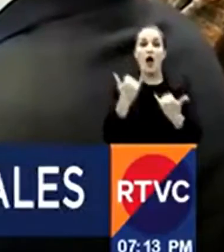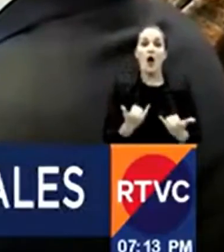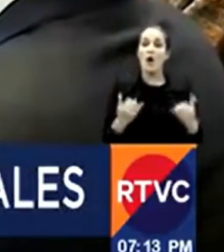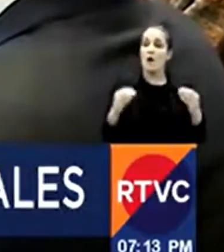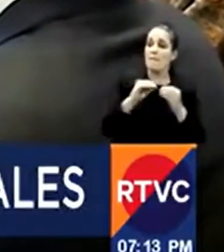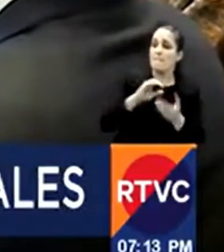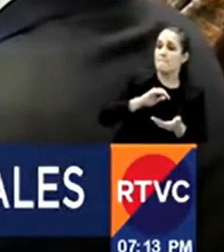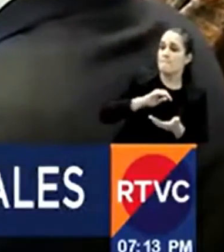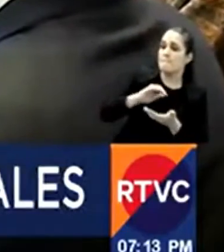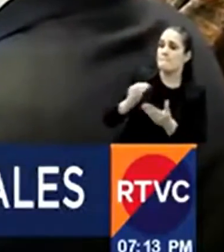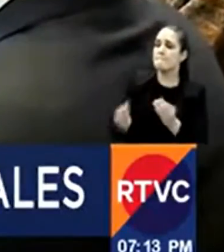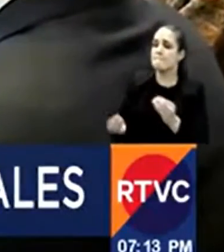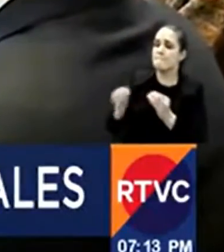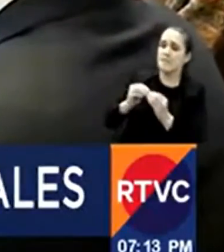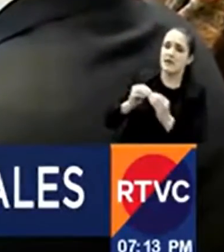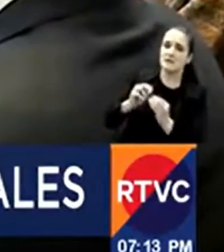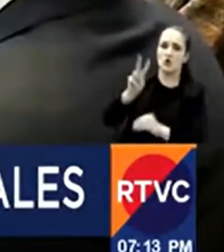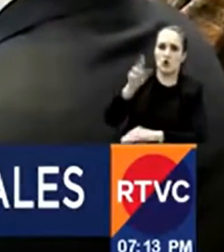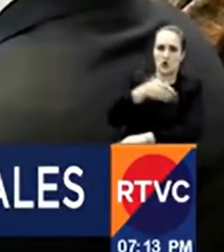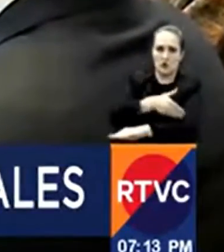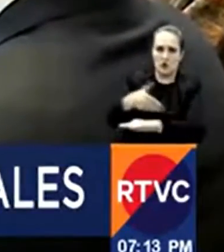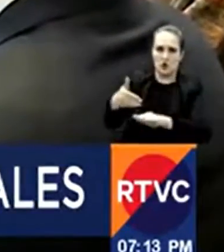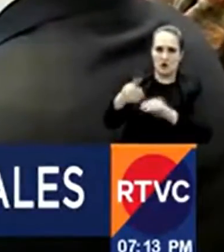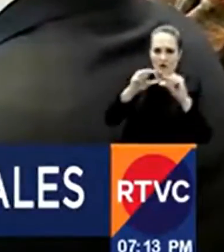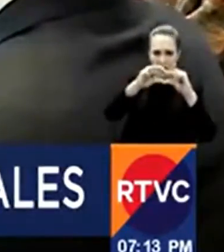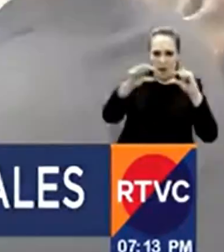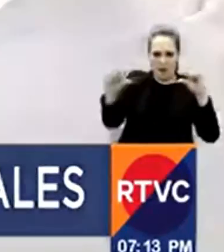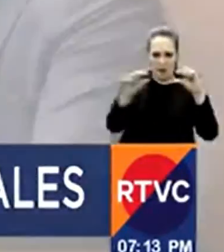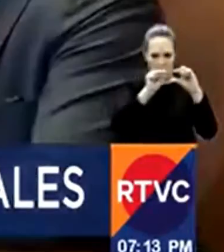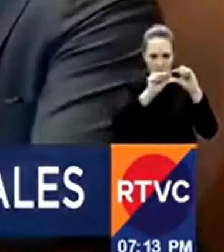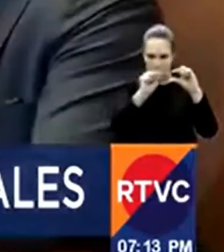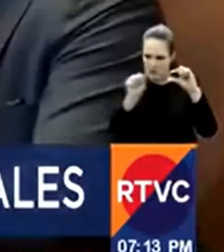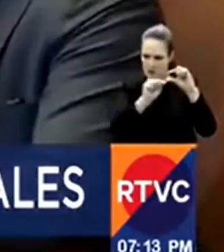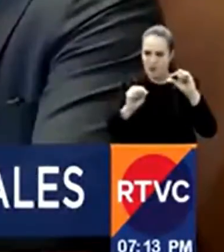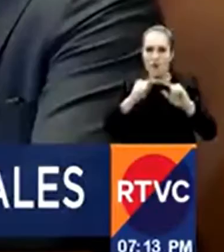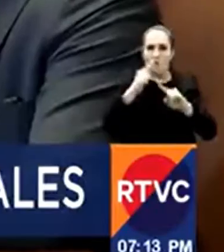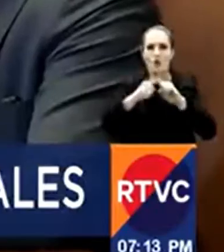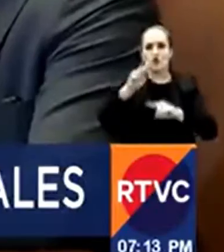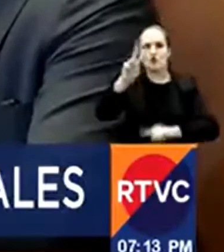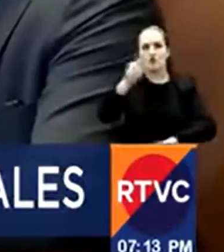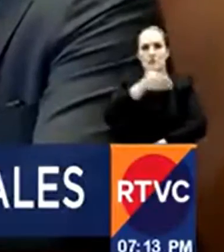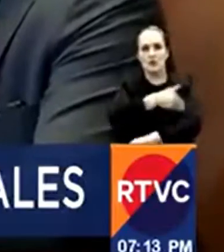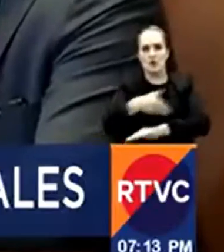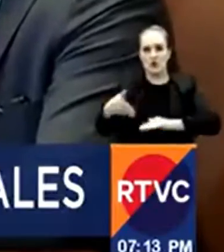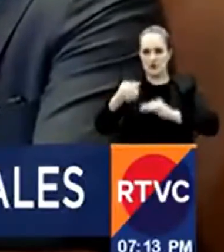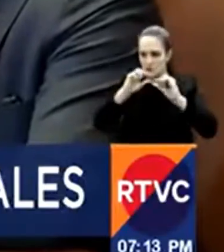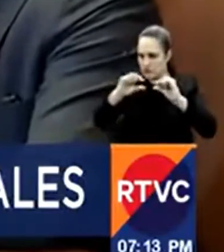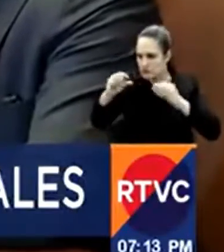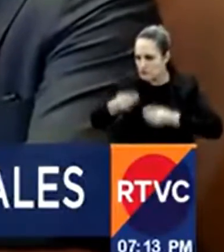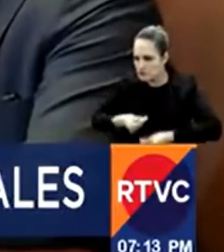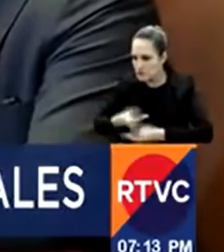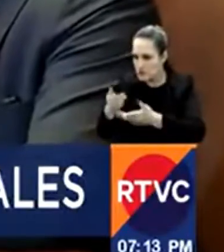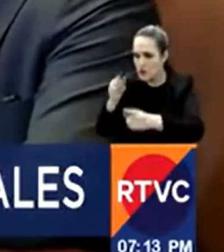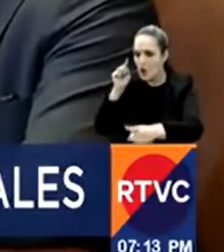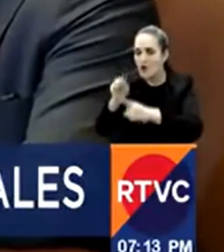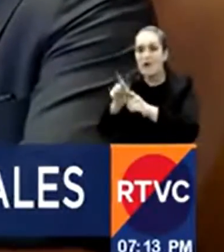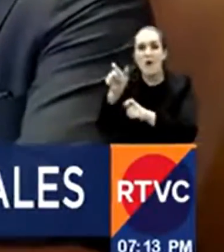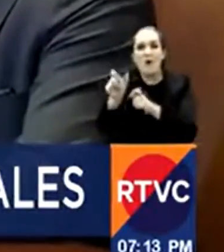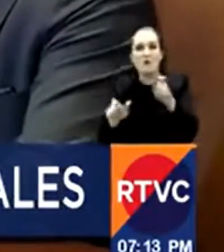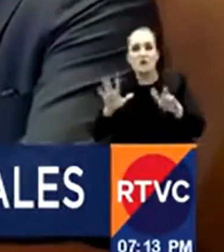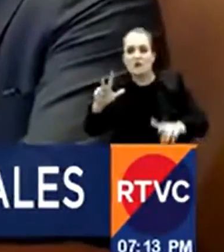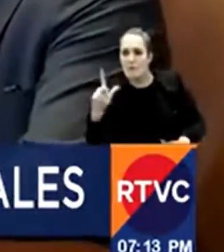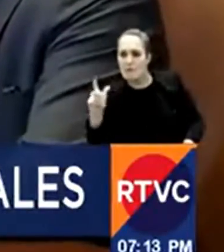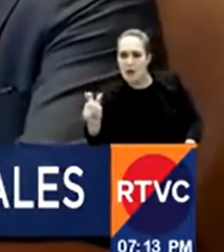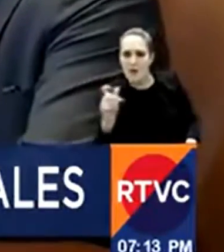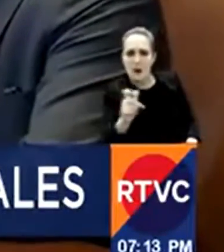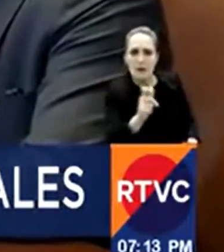de dosis más para ayudar a vacunar a la población migrante. Usted ha ayudado a